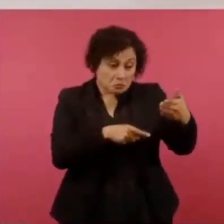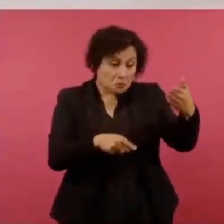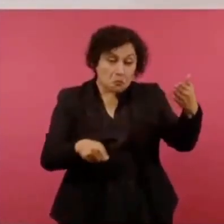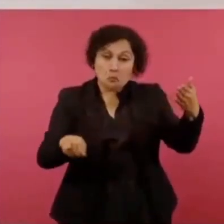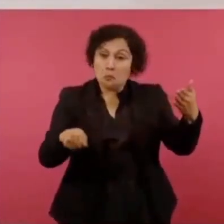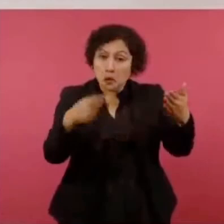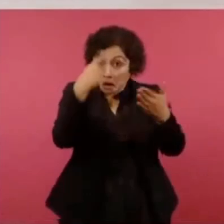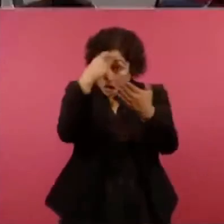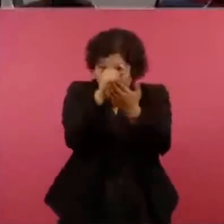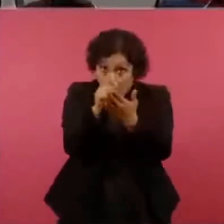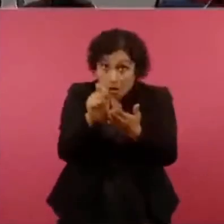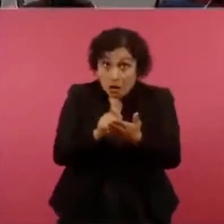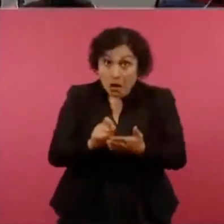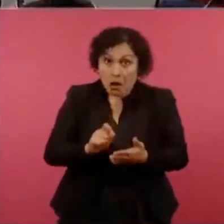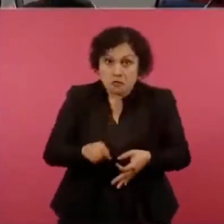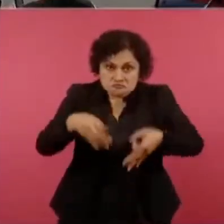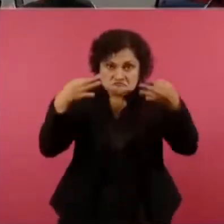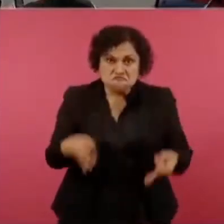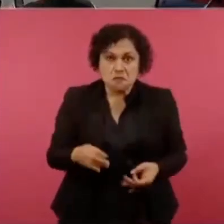o